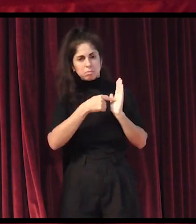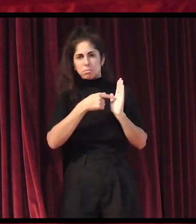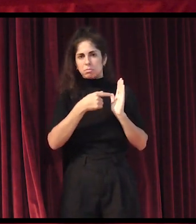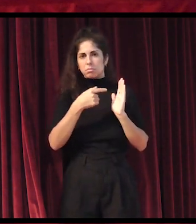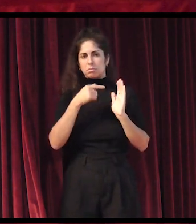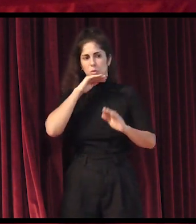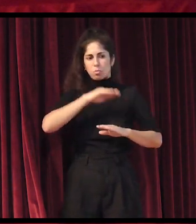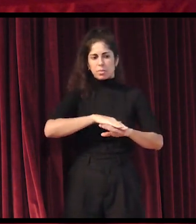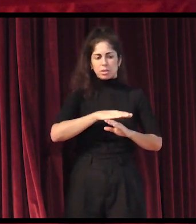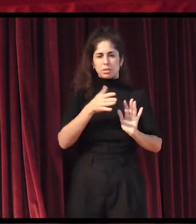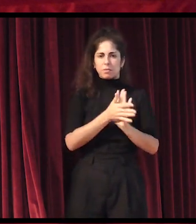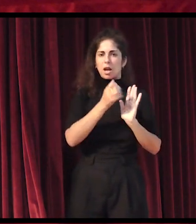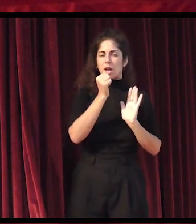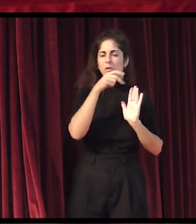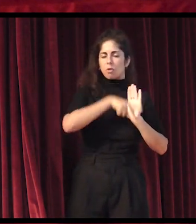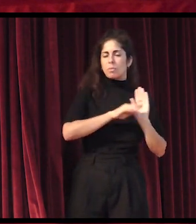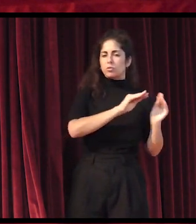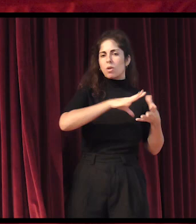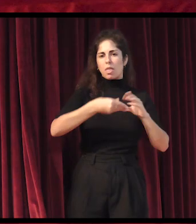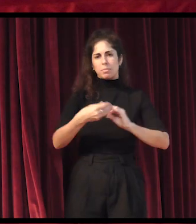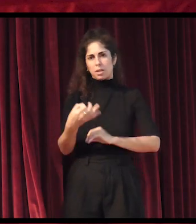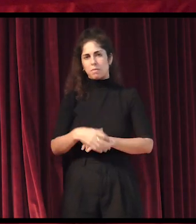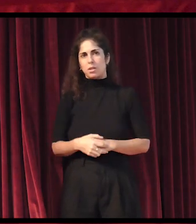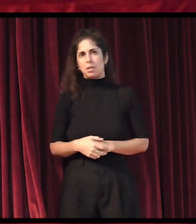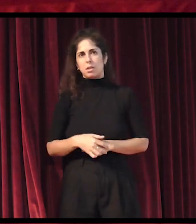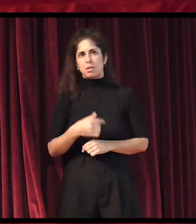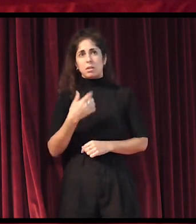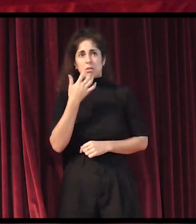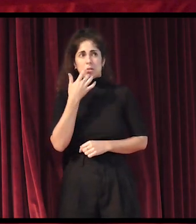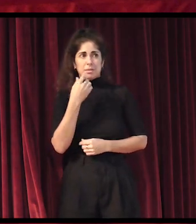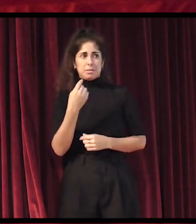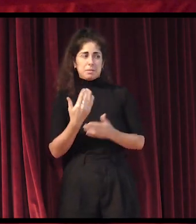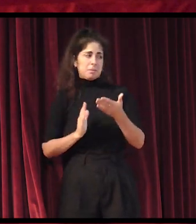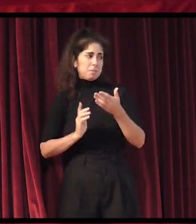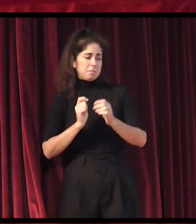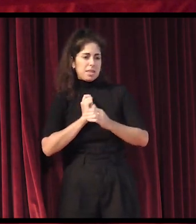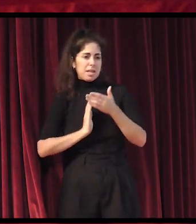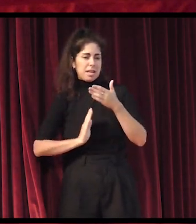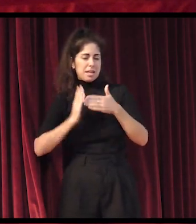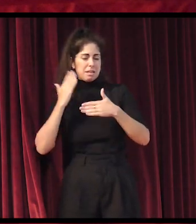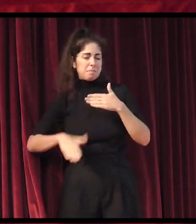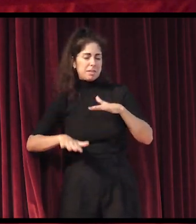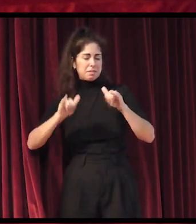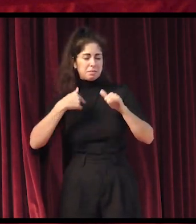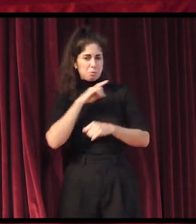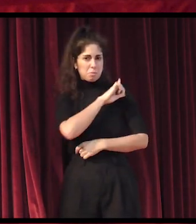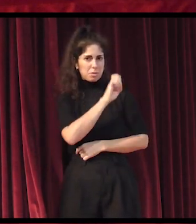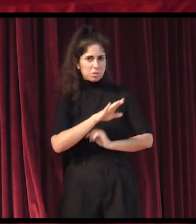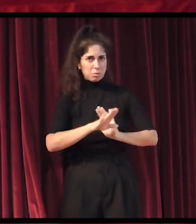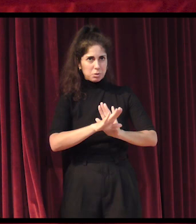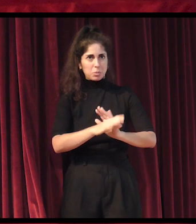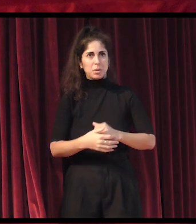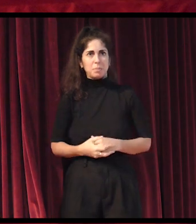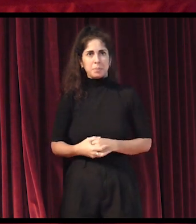preguntas, pero yo tengo varias que hacer, si no me calláis. También te quería preguntar, a raíz de lo que comentabas ahora, también has pasado un poco por